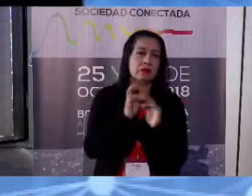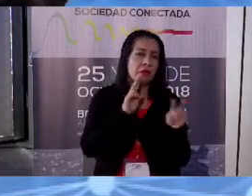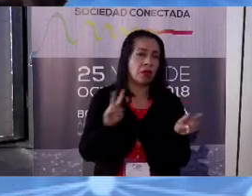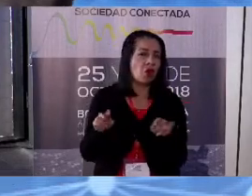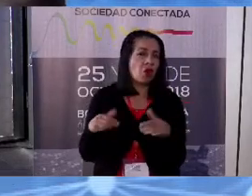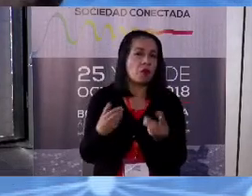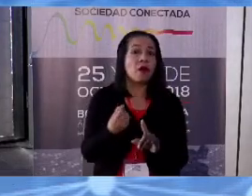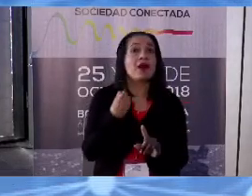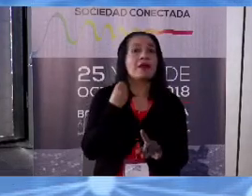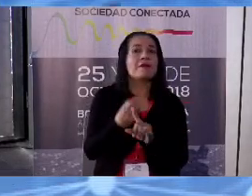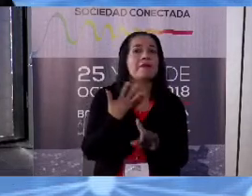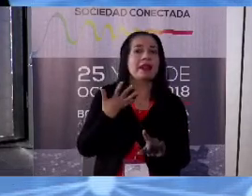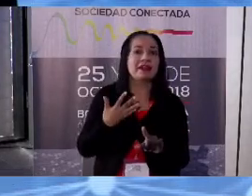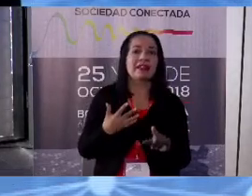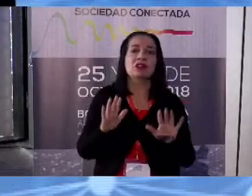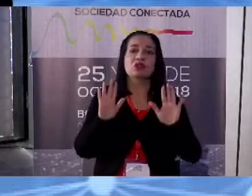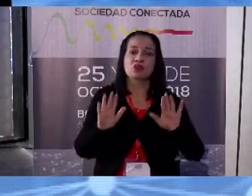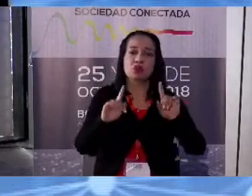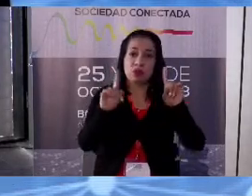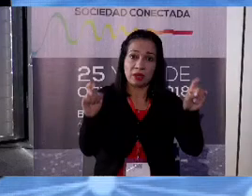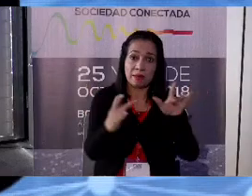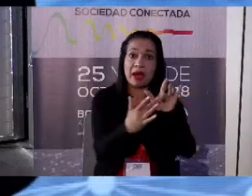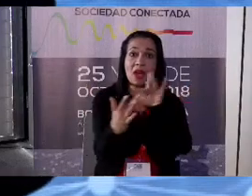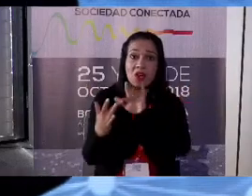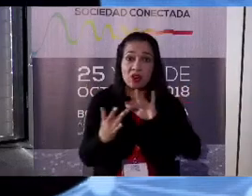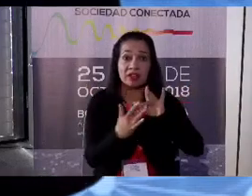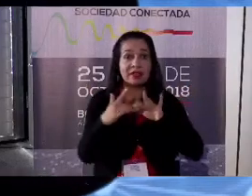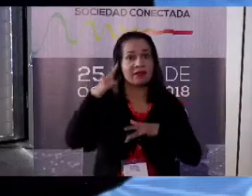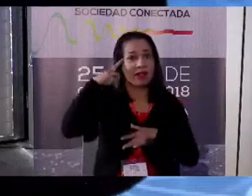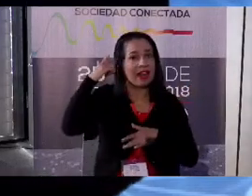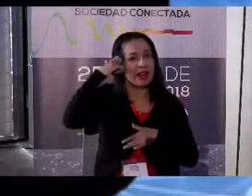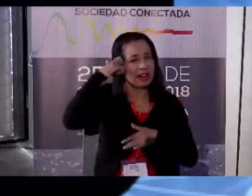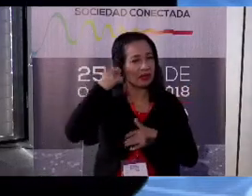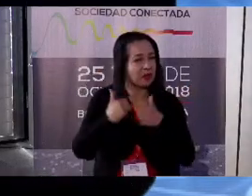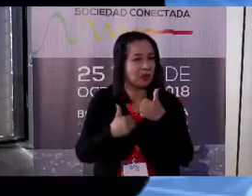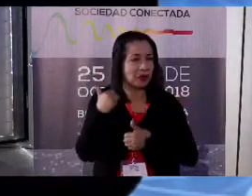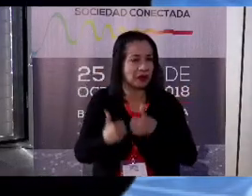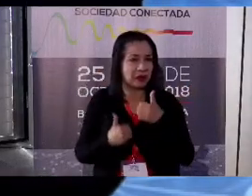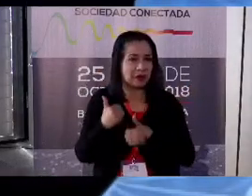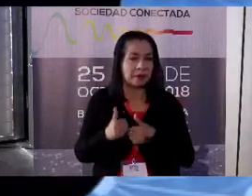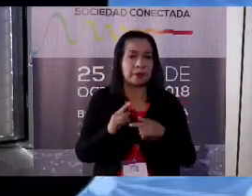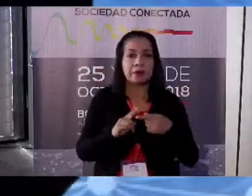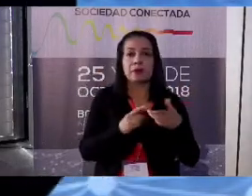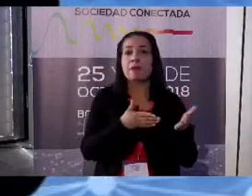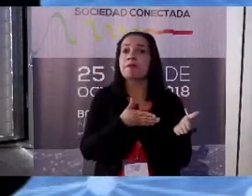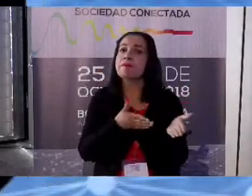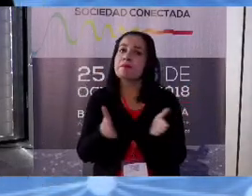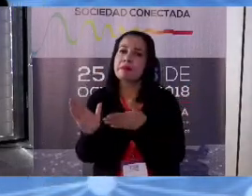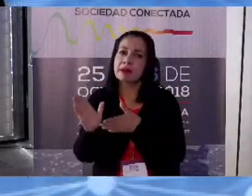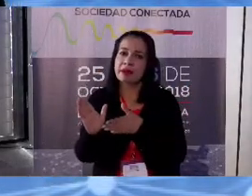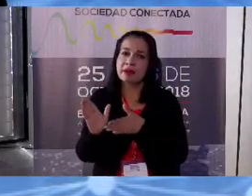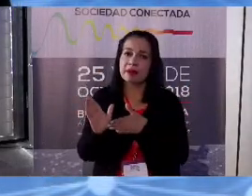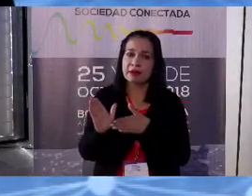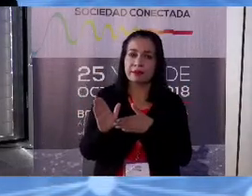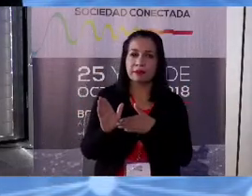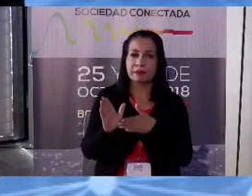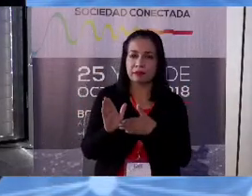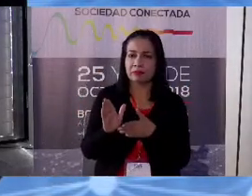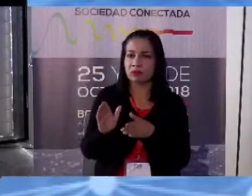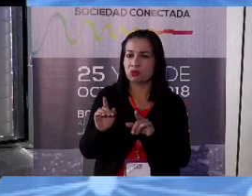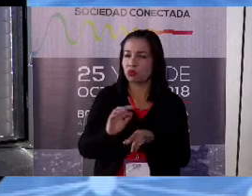impactan el tema de conectividad y los retos que hay hay uno que se llama plan ibirapitá Qué es el plan